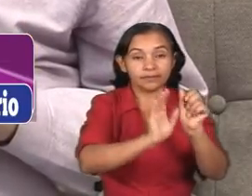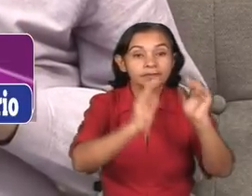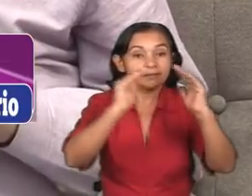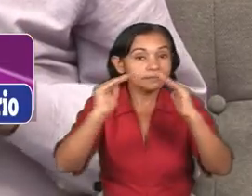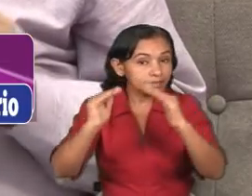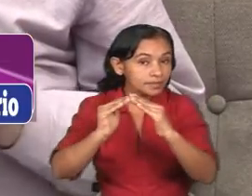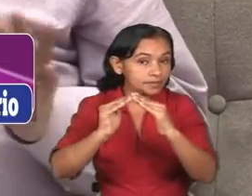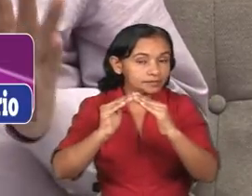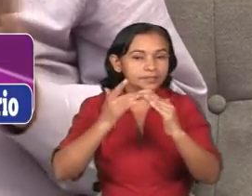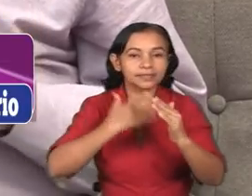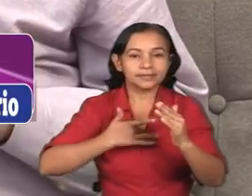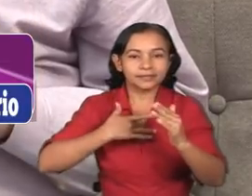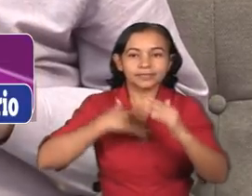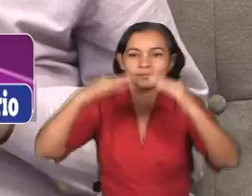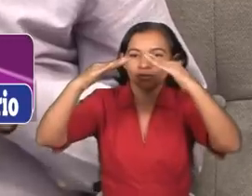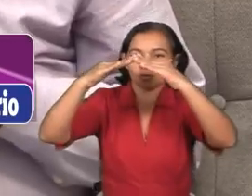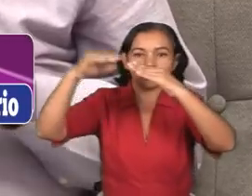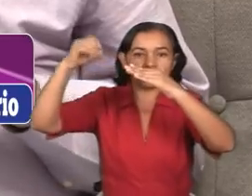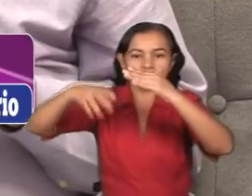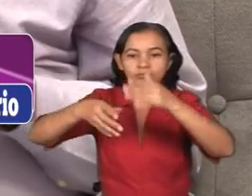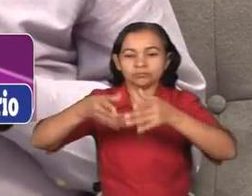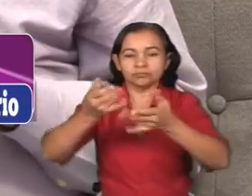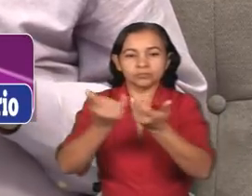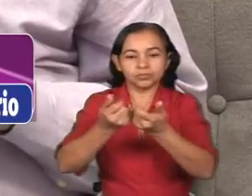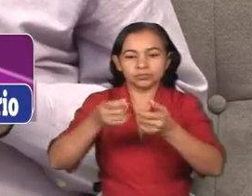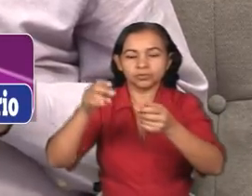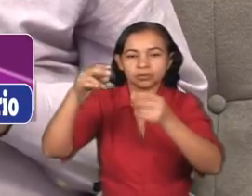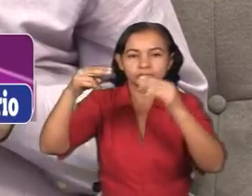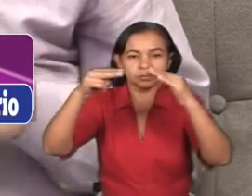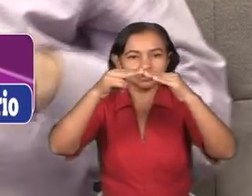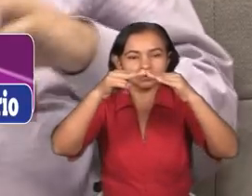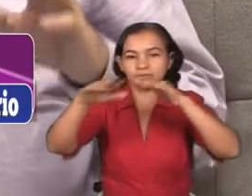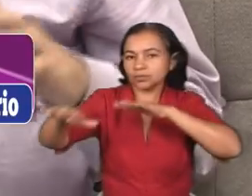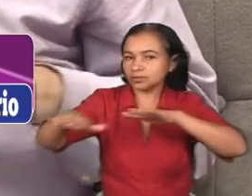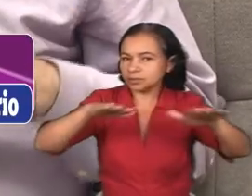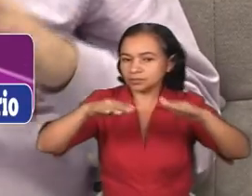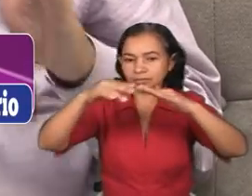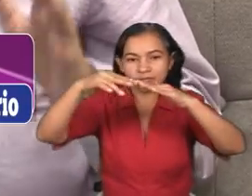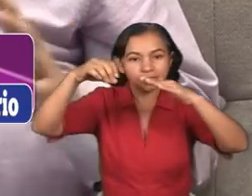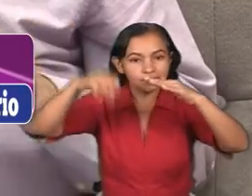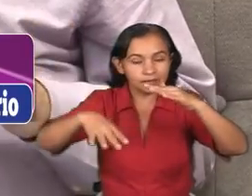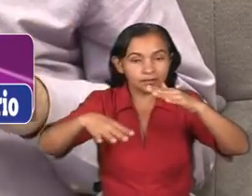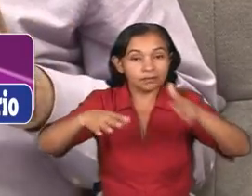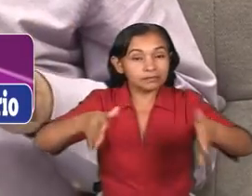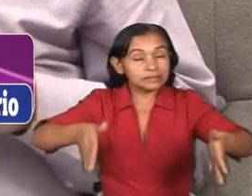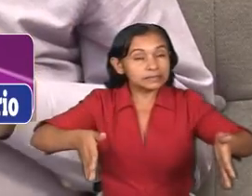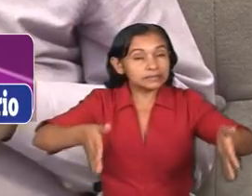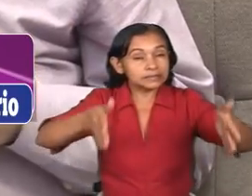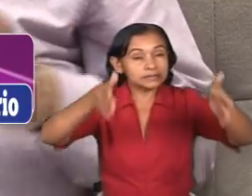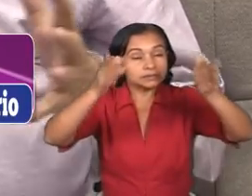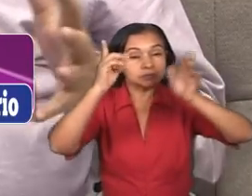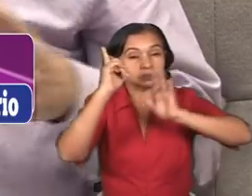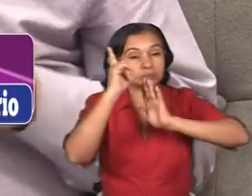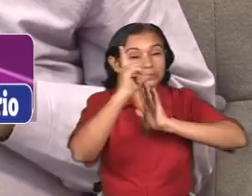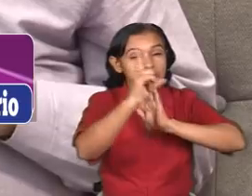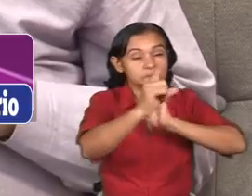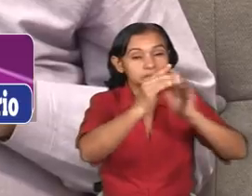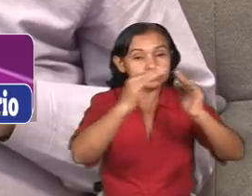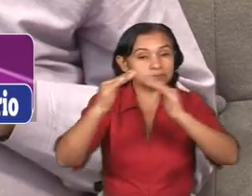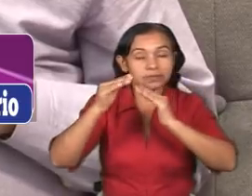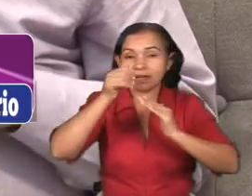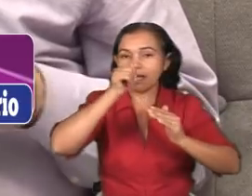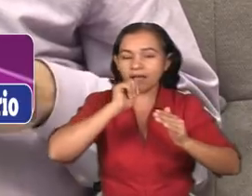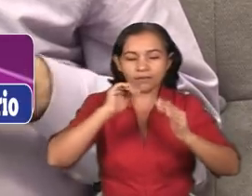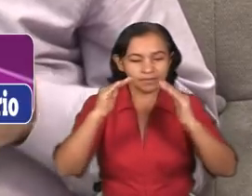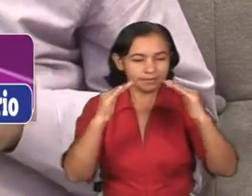Nicaragua necesitamos energía eléctrica. Sin energía eléctrica no puedes concebir vos, sobre todo en los grandes centros urbanos, que va a llegar el agua a una